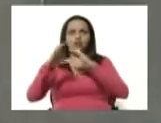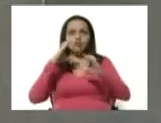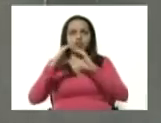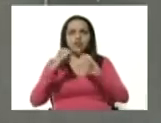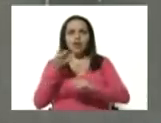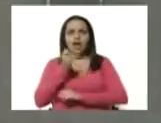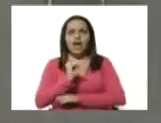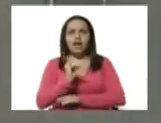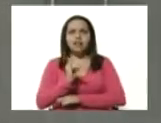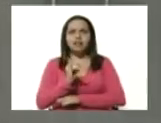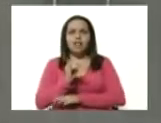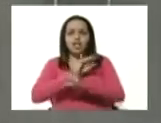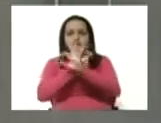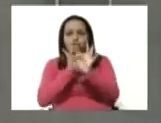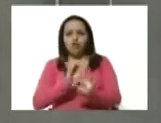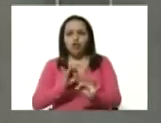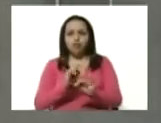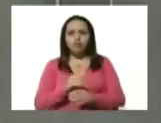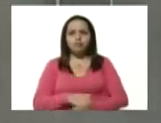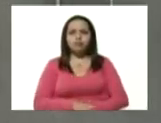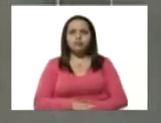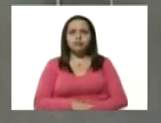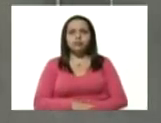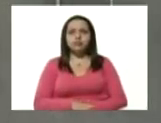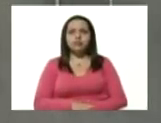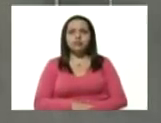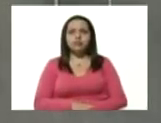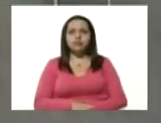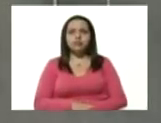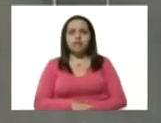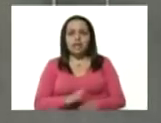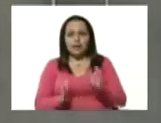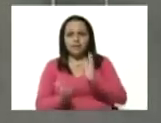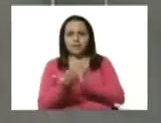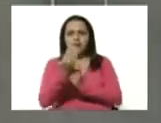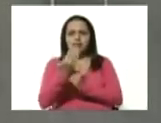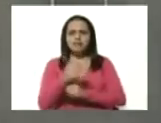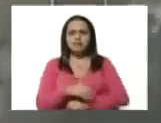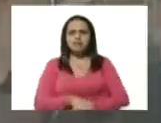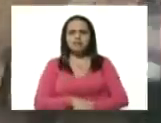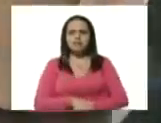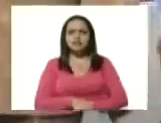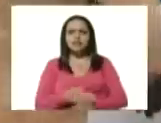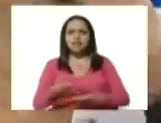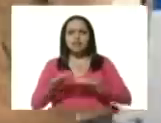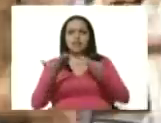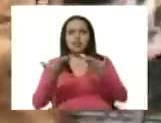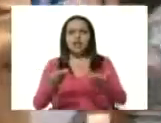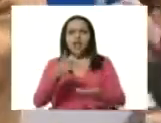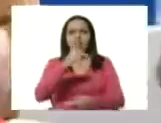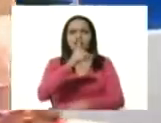alternativo digital e impreso, El Cimarrón. Recibe Diógenes Carrillo.